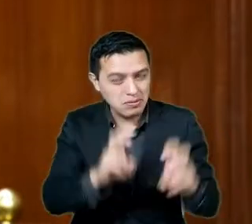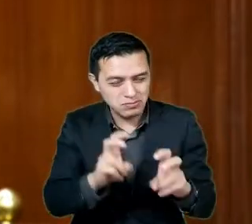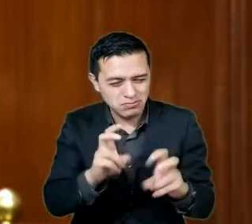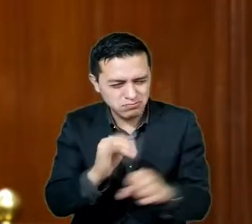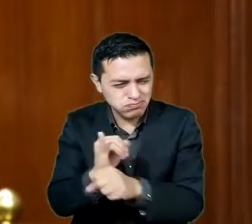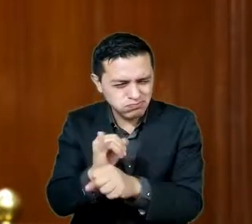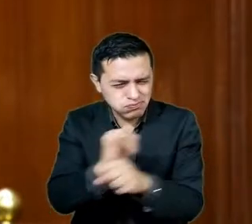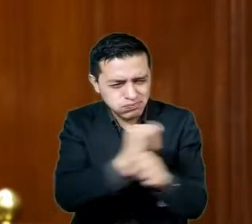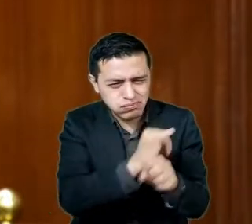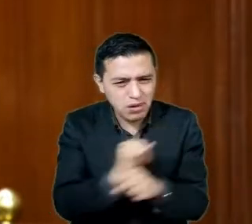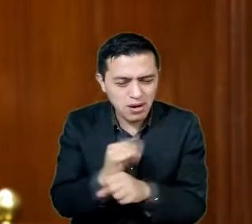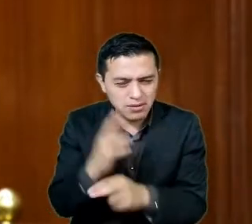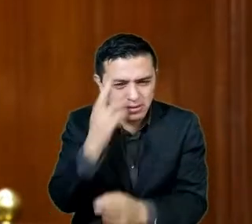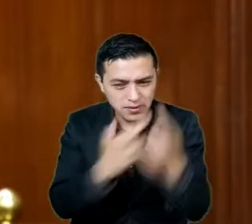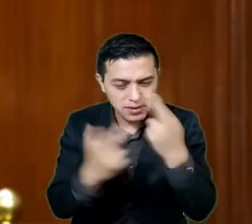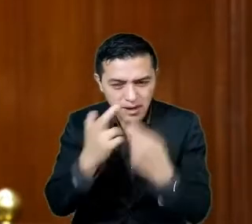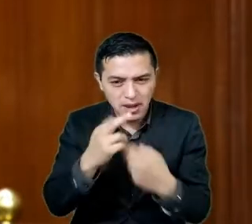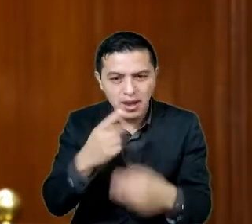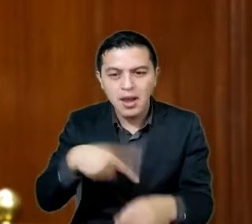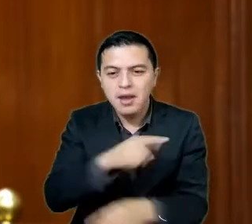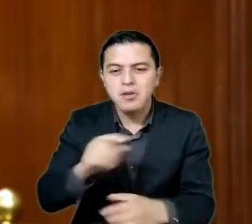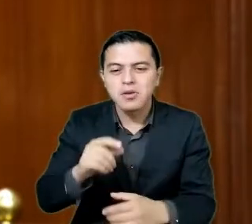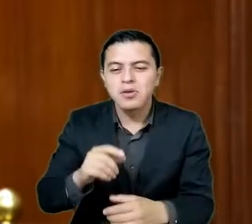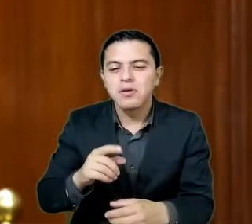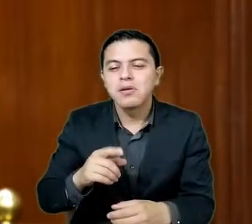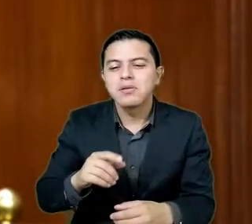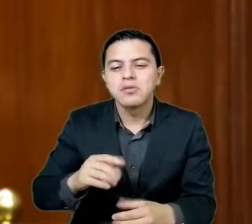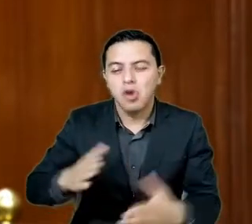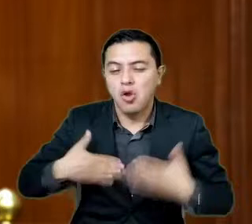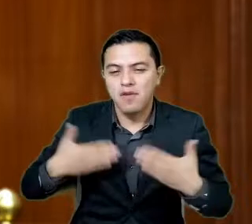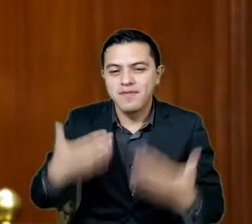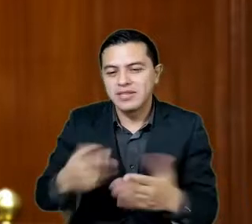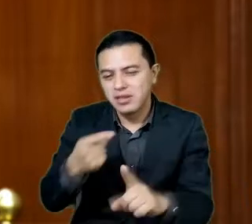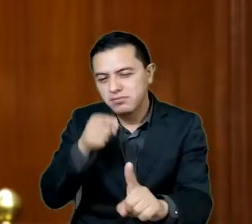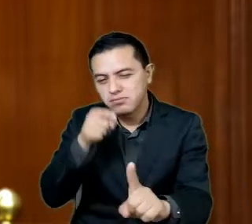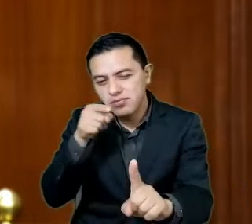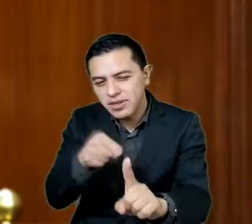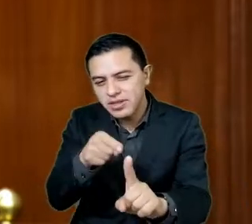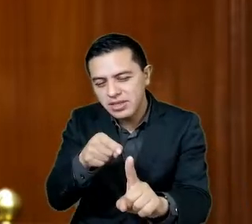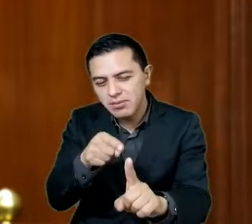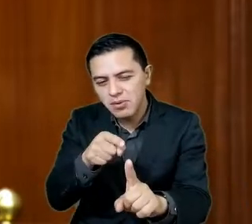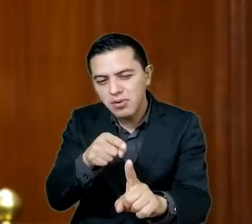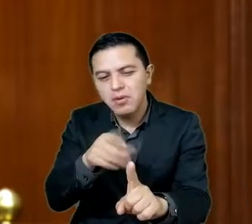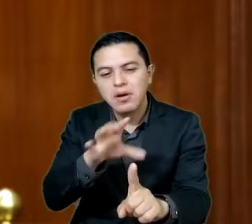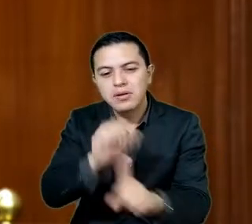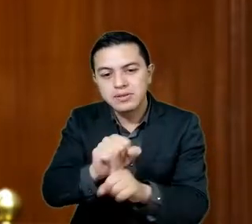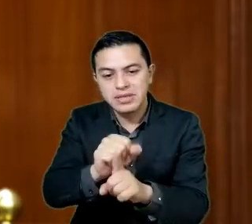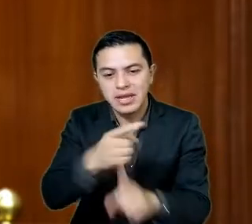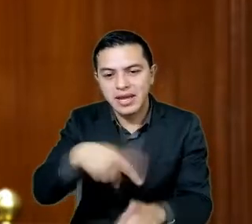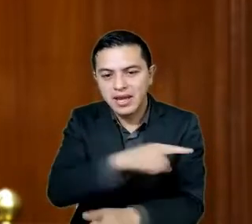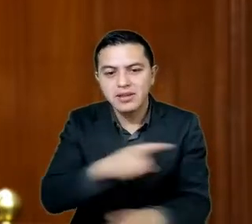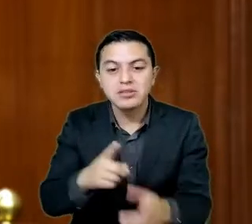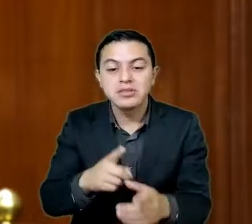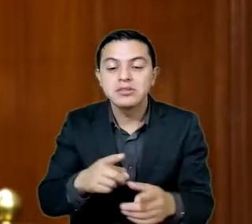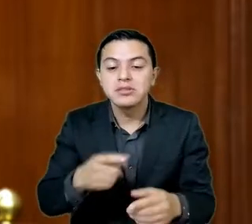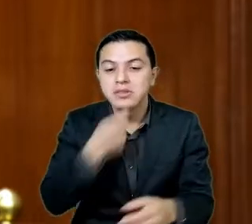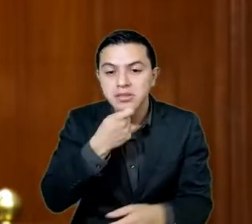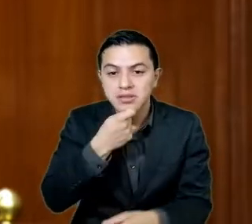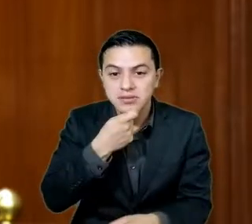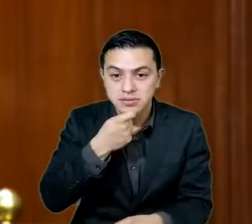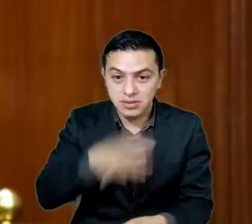el fin de garantizar su enfoque y aplicación para salvaguardar los derechos e intereses superior de la niñez